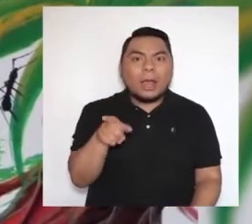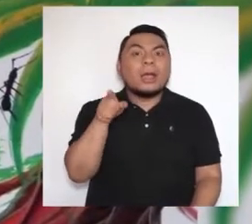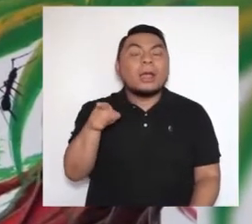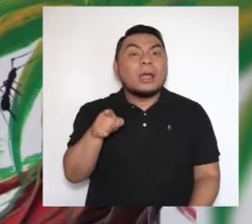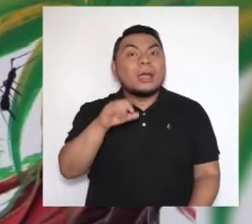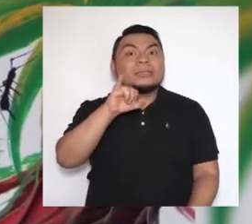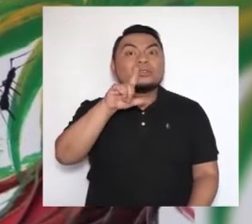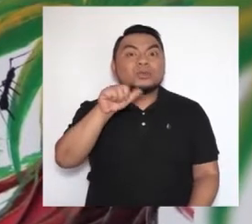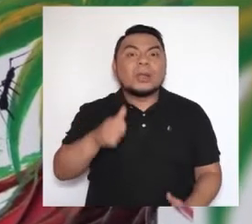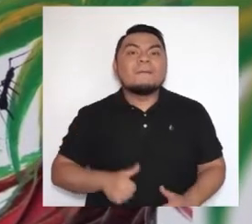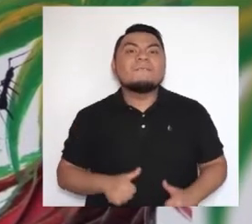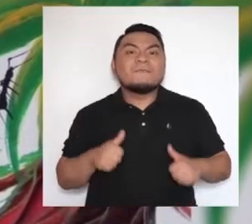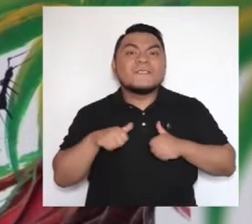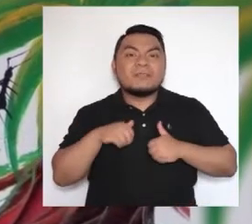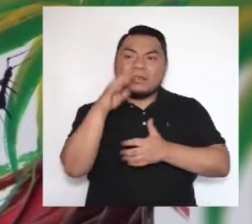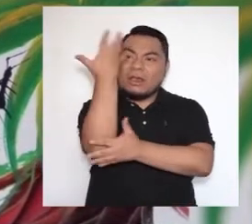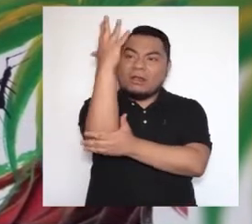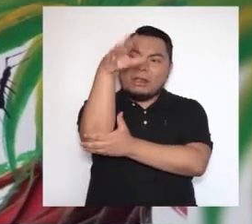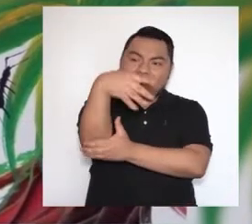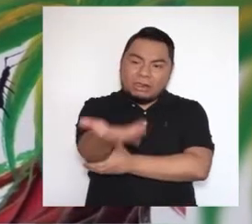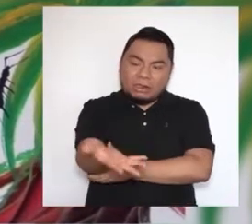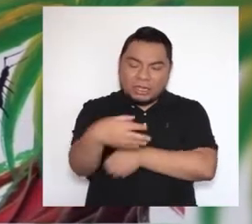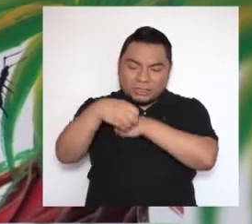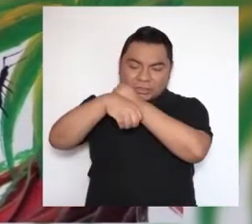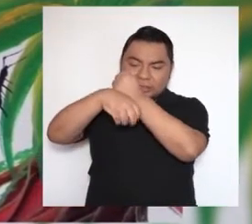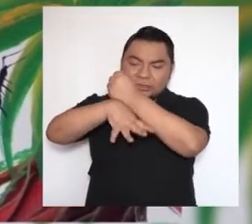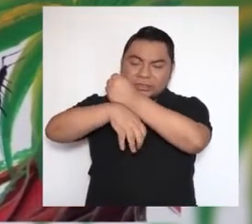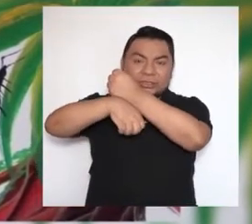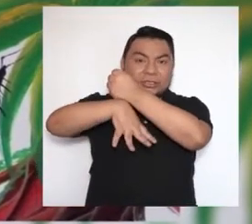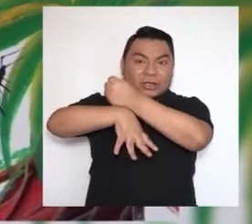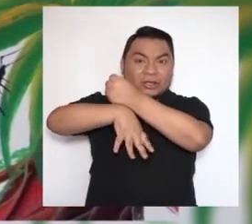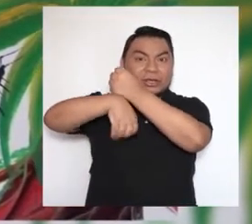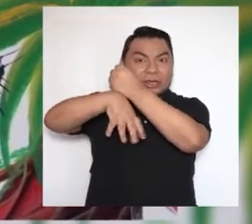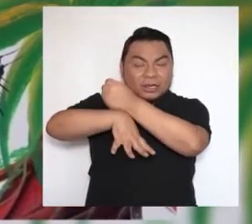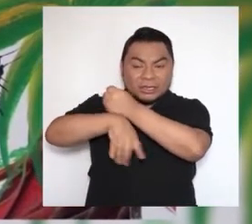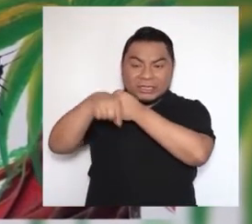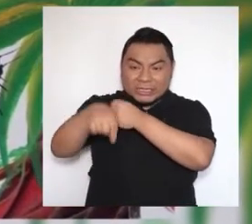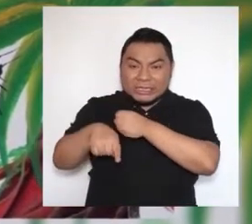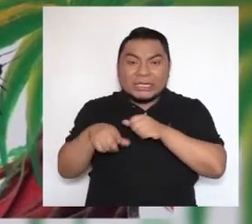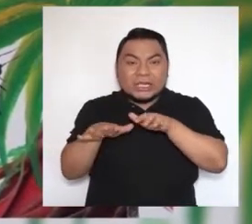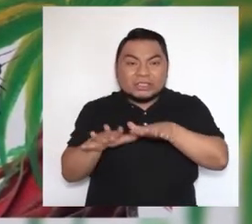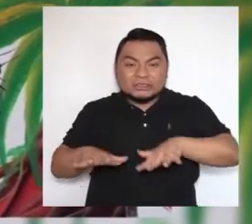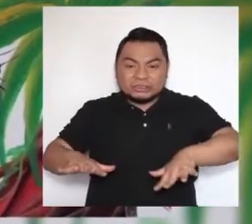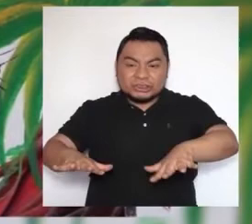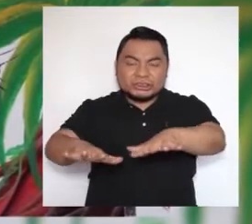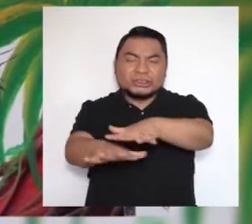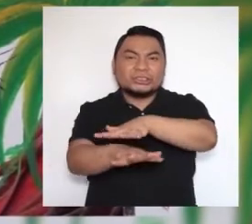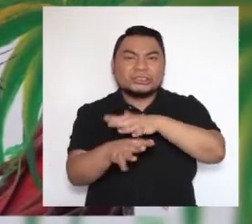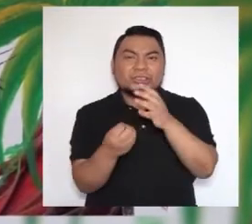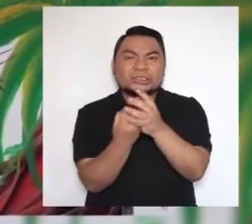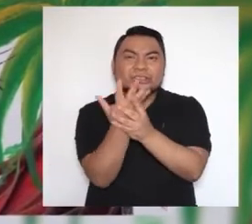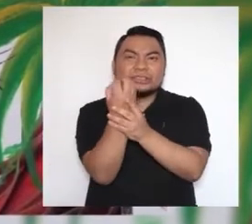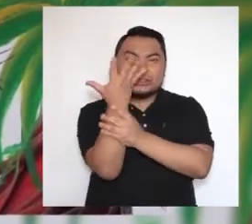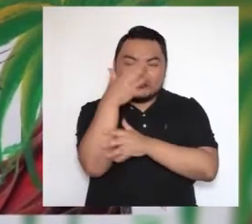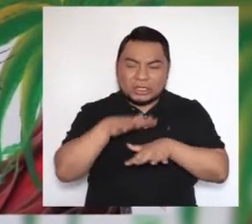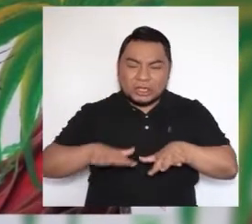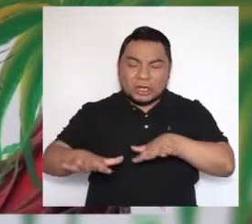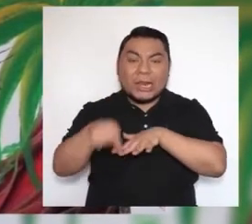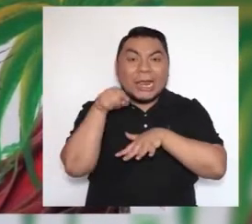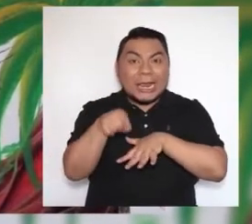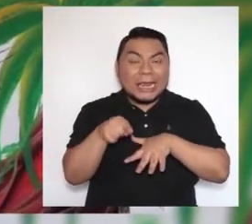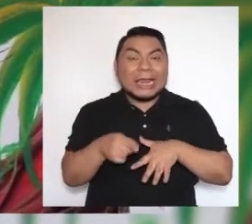Isulas viven en troncos caídos, en las raíces, en musgos, líquenes, helechos,